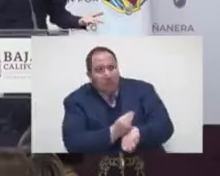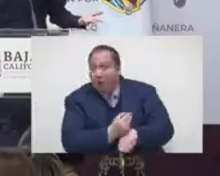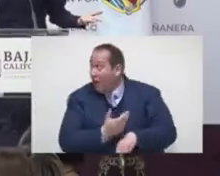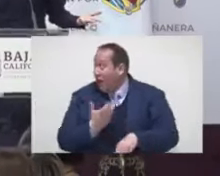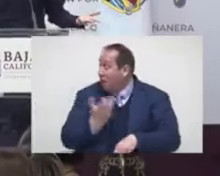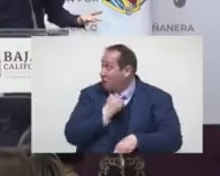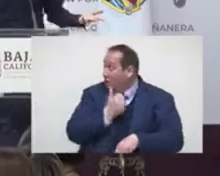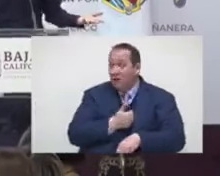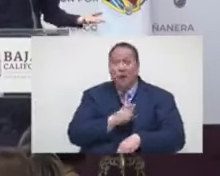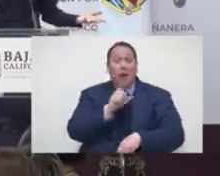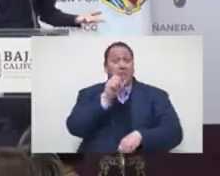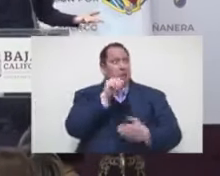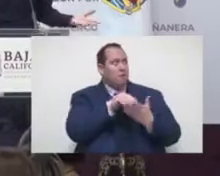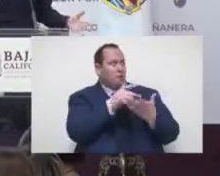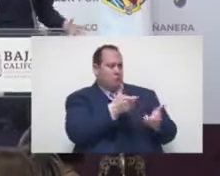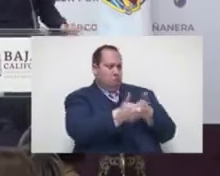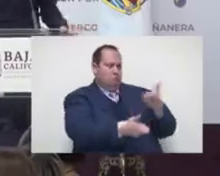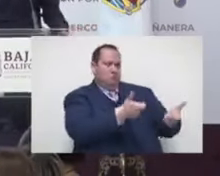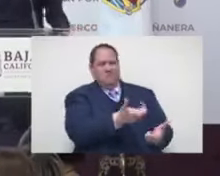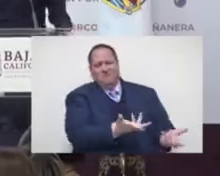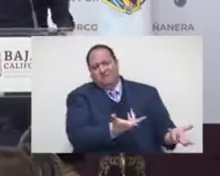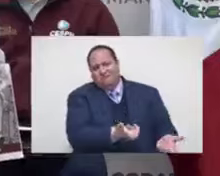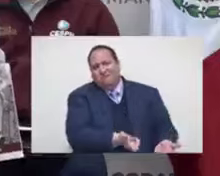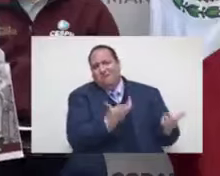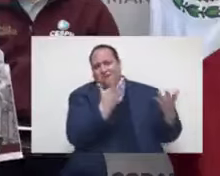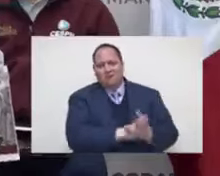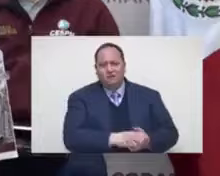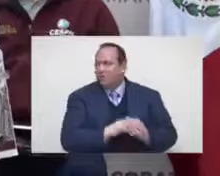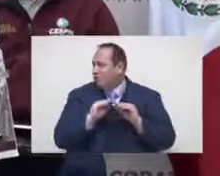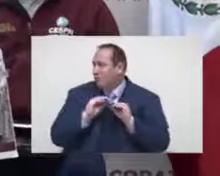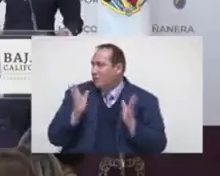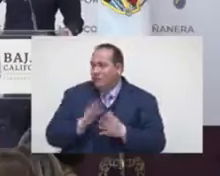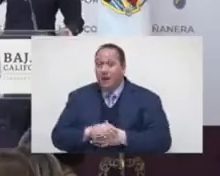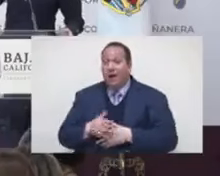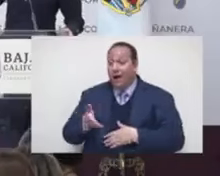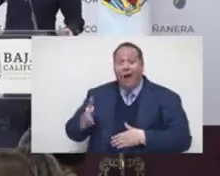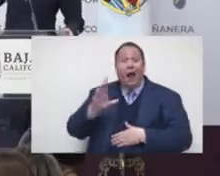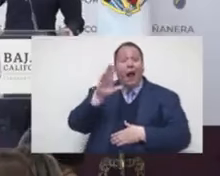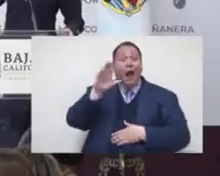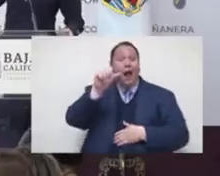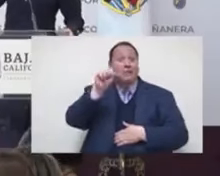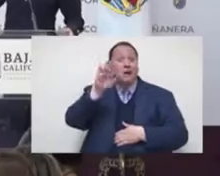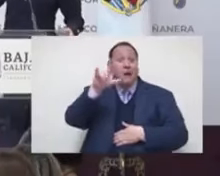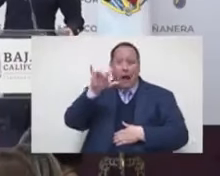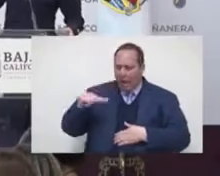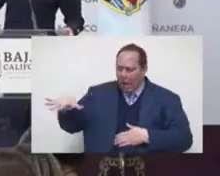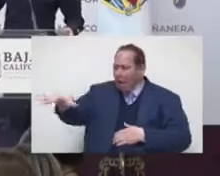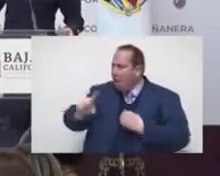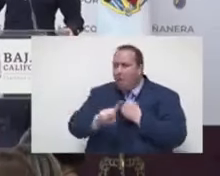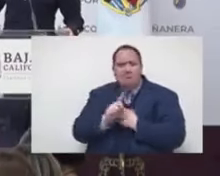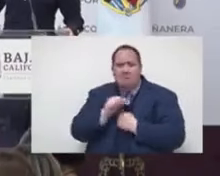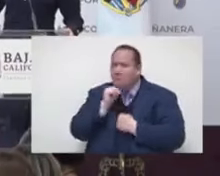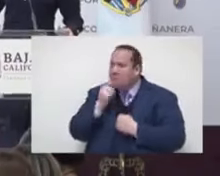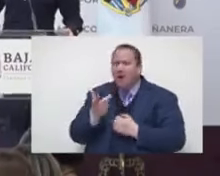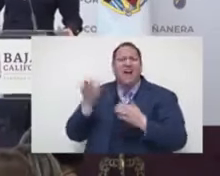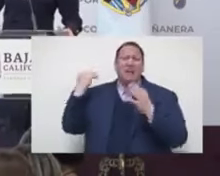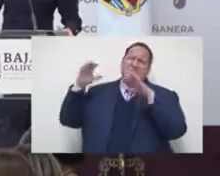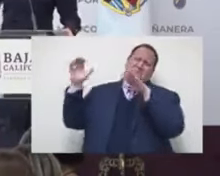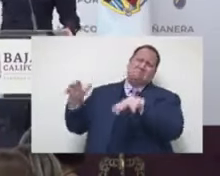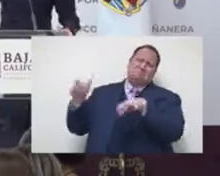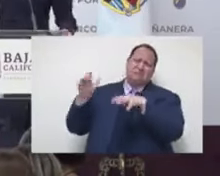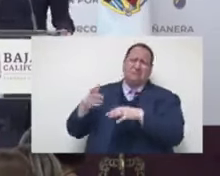haces... 20 millones de una obra, ¿no? Cuesta claro. 20 millones de una obra. Entonces, estamos el con Casablanca no tuvimos ningún problema. Casablanca, el que traíamos muchas dudas,